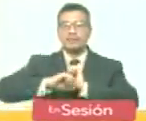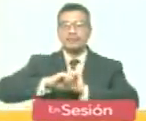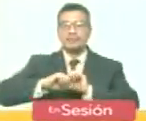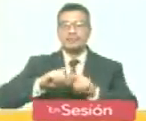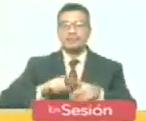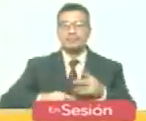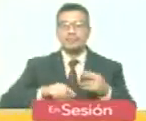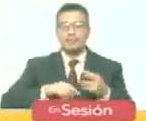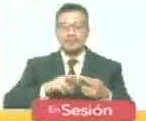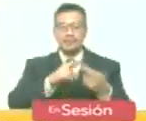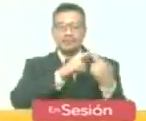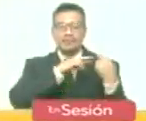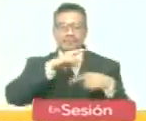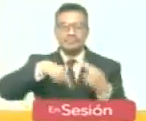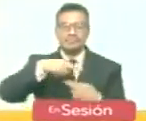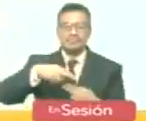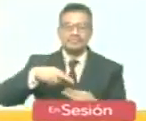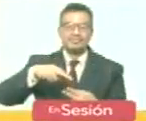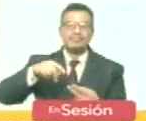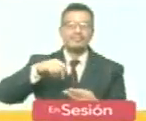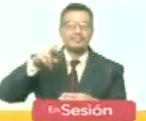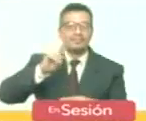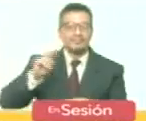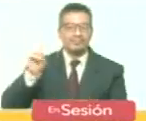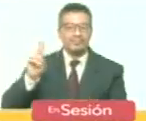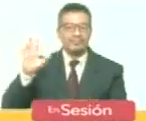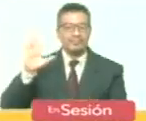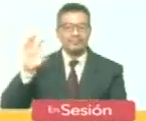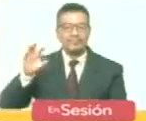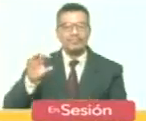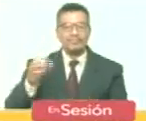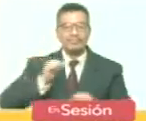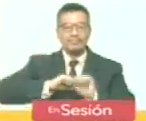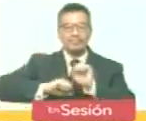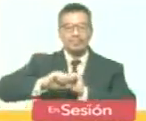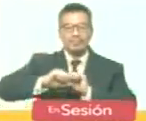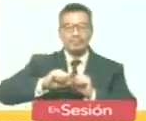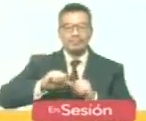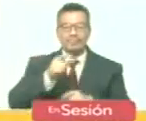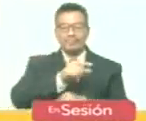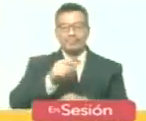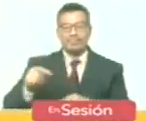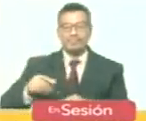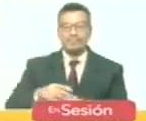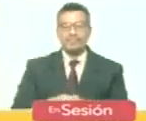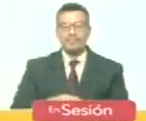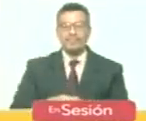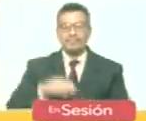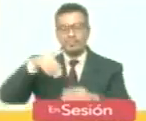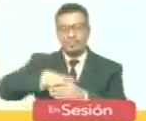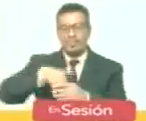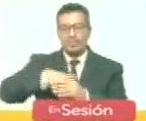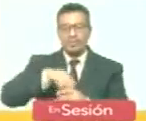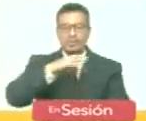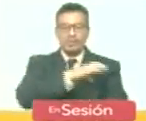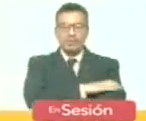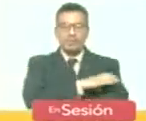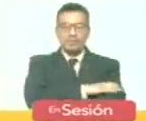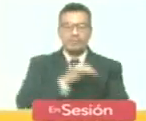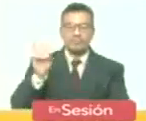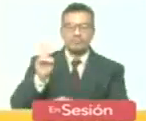de la República Bolivariana de Venezuela implica la defensa de las personas que votan por la oposición venezolana.